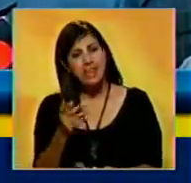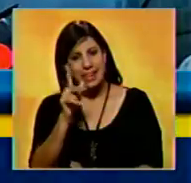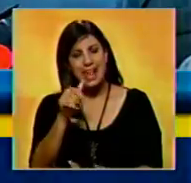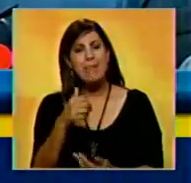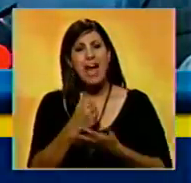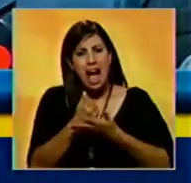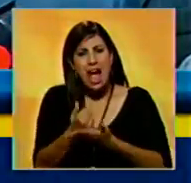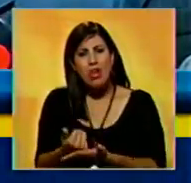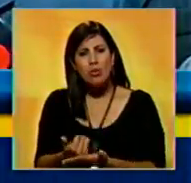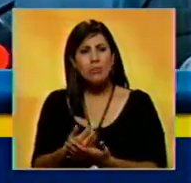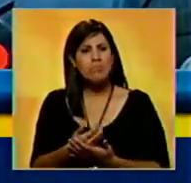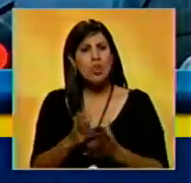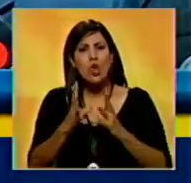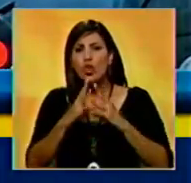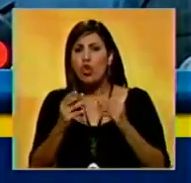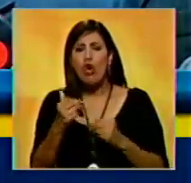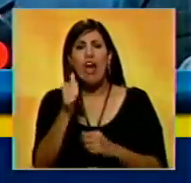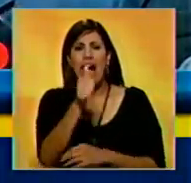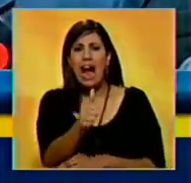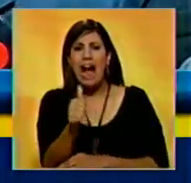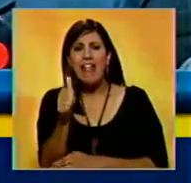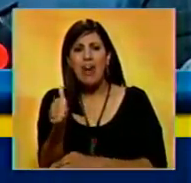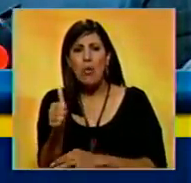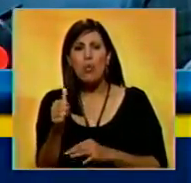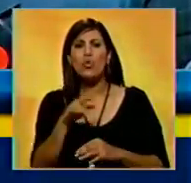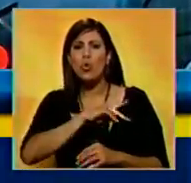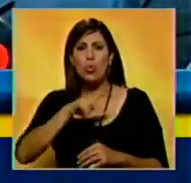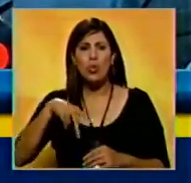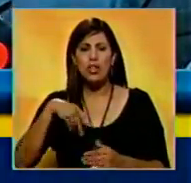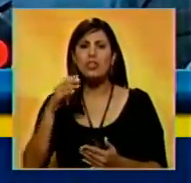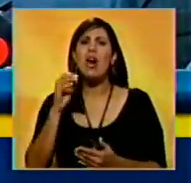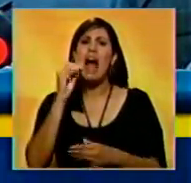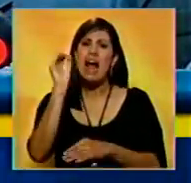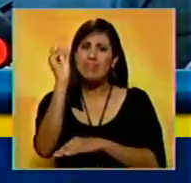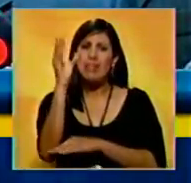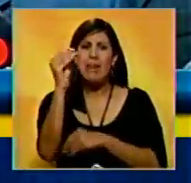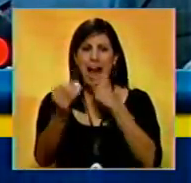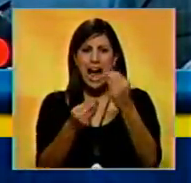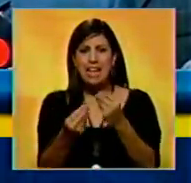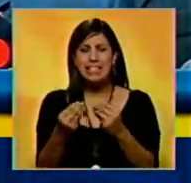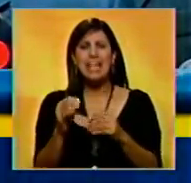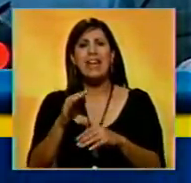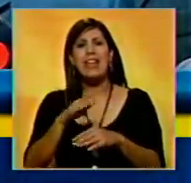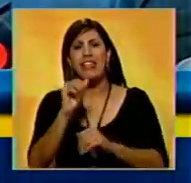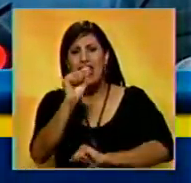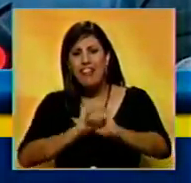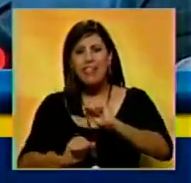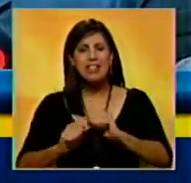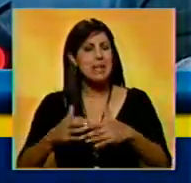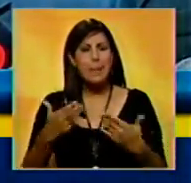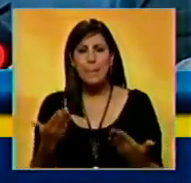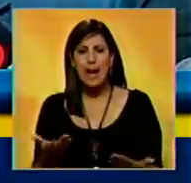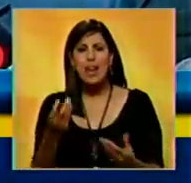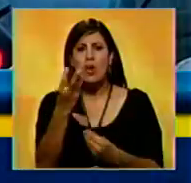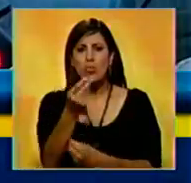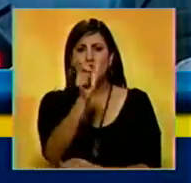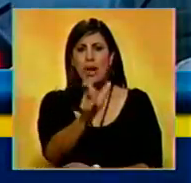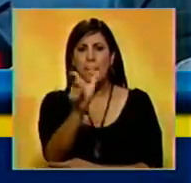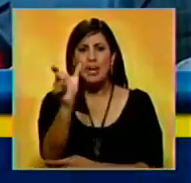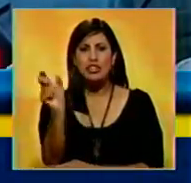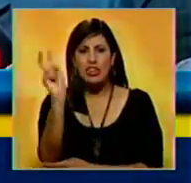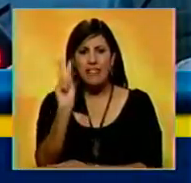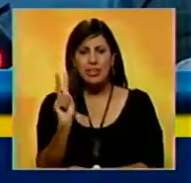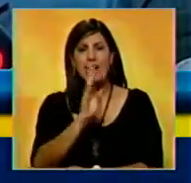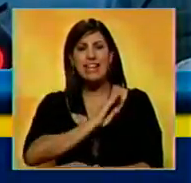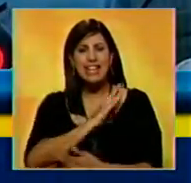hacerse solidario en todos y cada uno de los postulados que hemos venido defendiendo para que muchos venezolanos